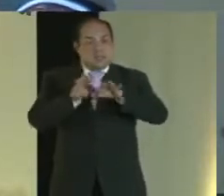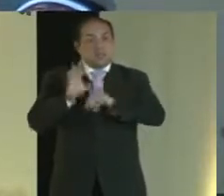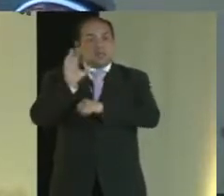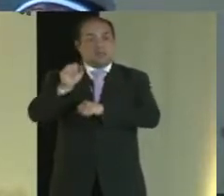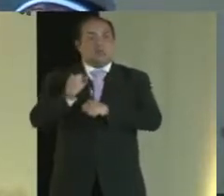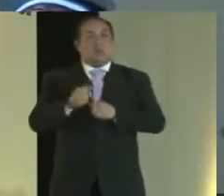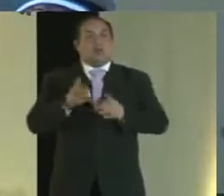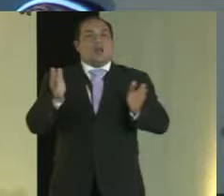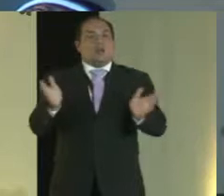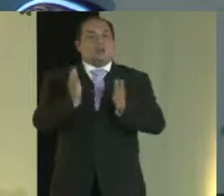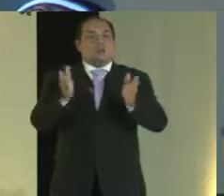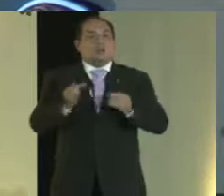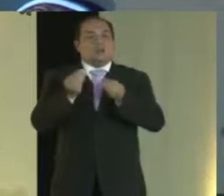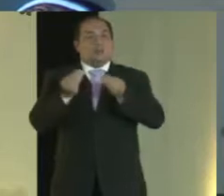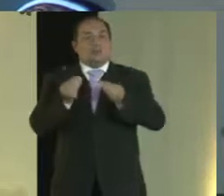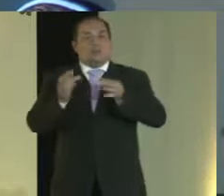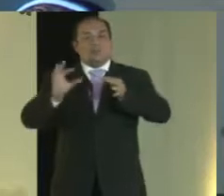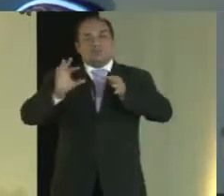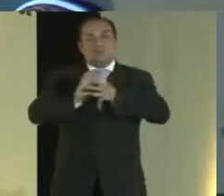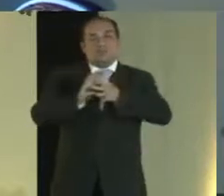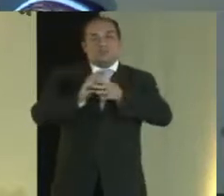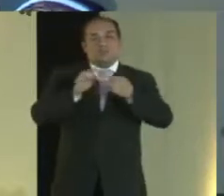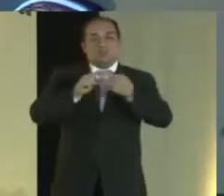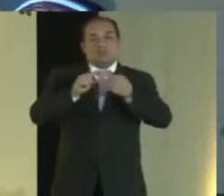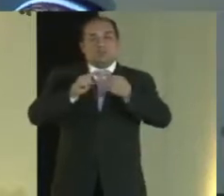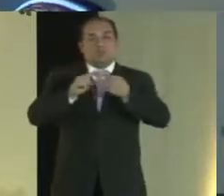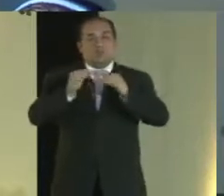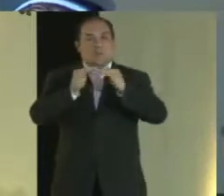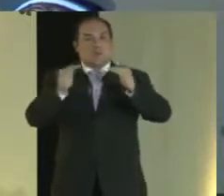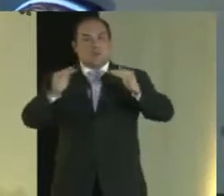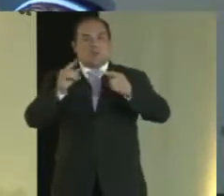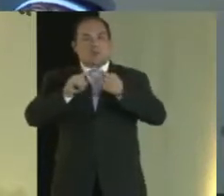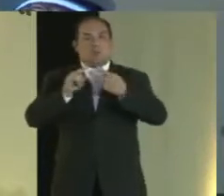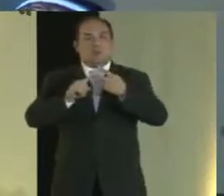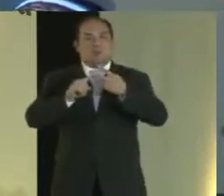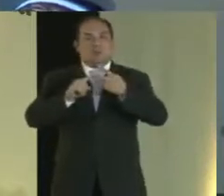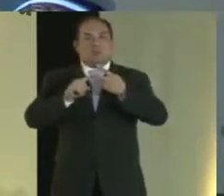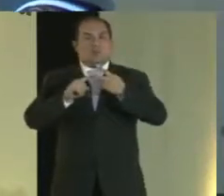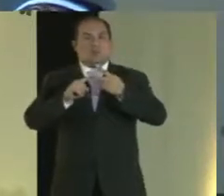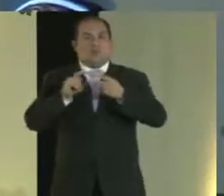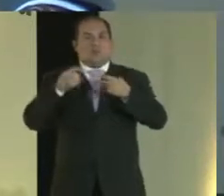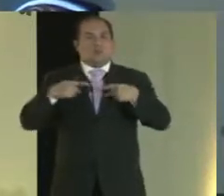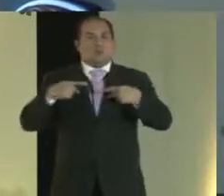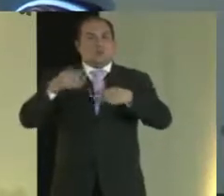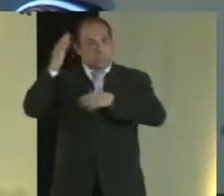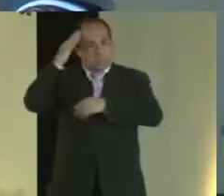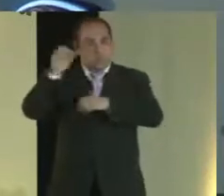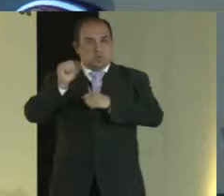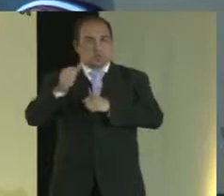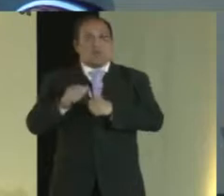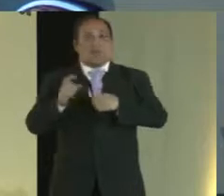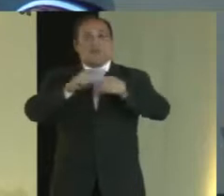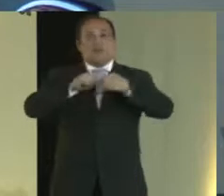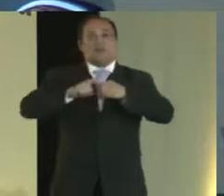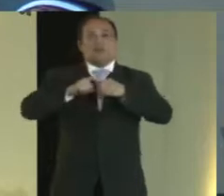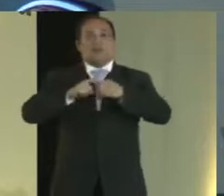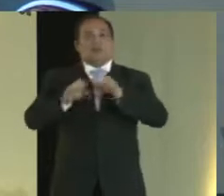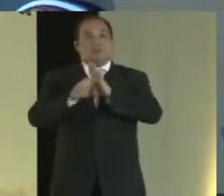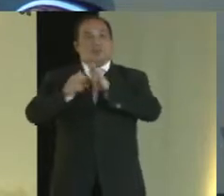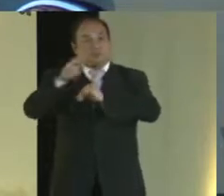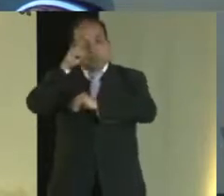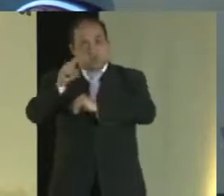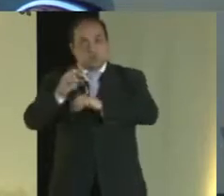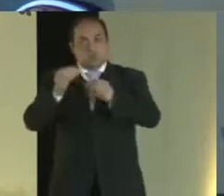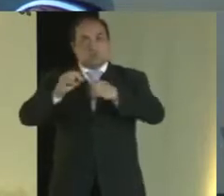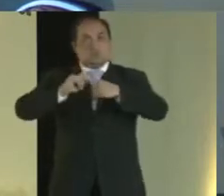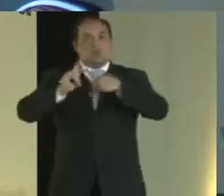muchos casos una relación burocrática entre dirigentes y afiliados. En el caso de muchos países como México,